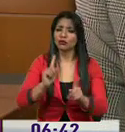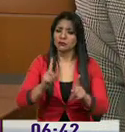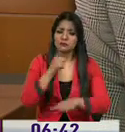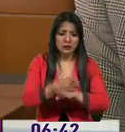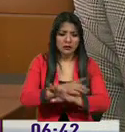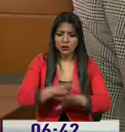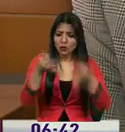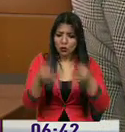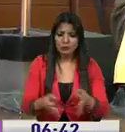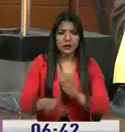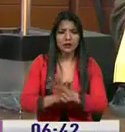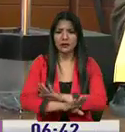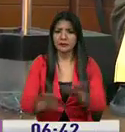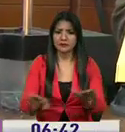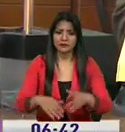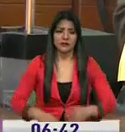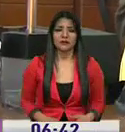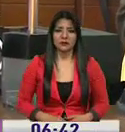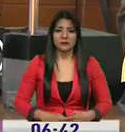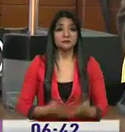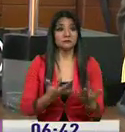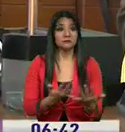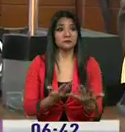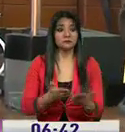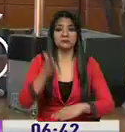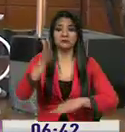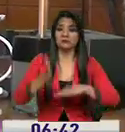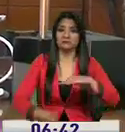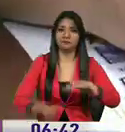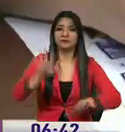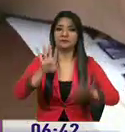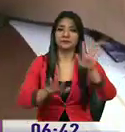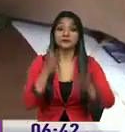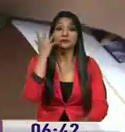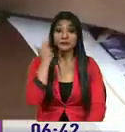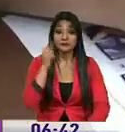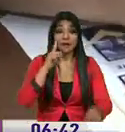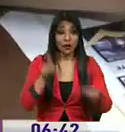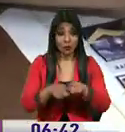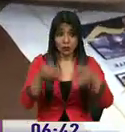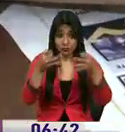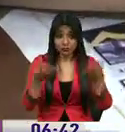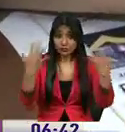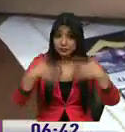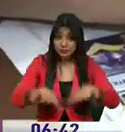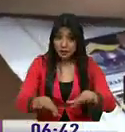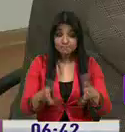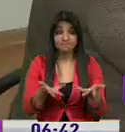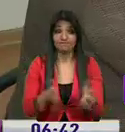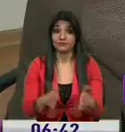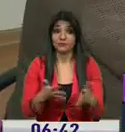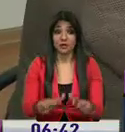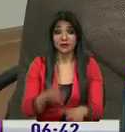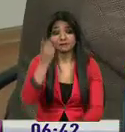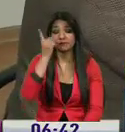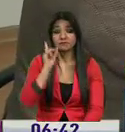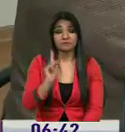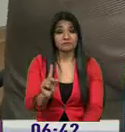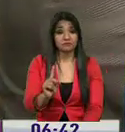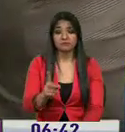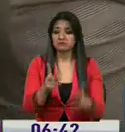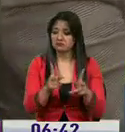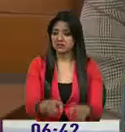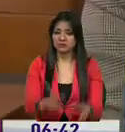que se cumpla con la ley. Señalan que esperarán el plazo establecido para cumplir con los acuerdos firmados. Caso contrario, decidirán las medidas